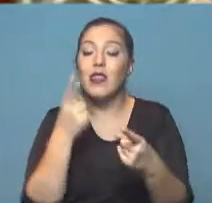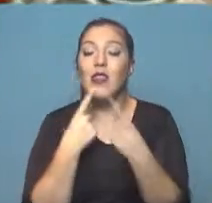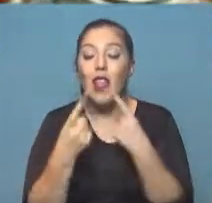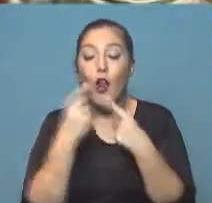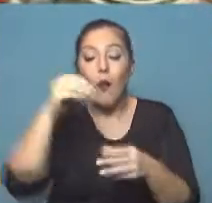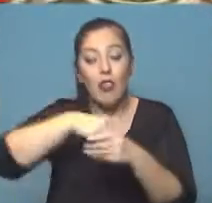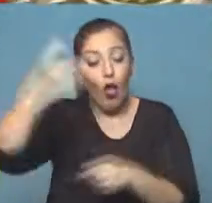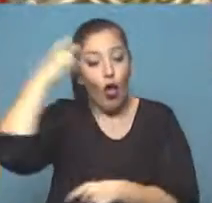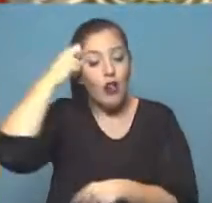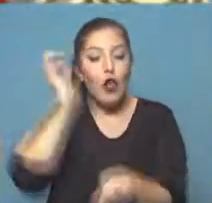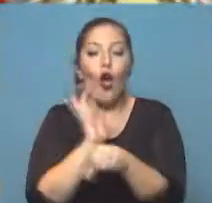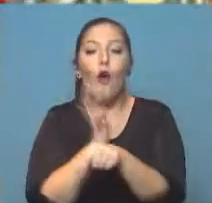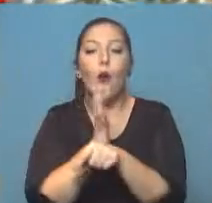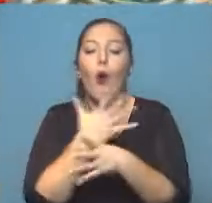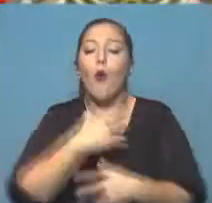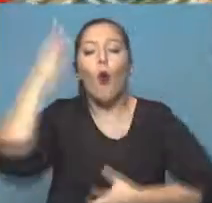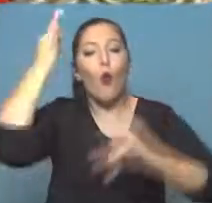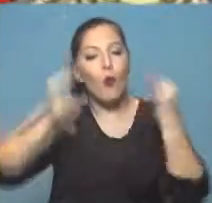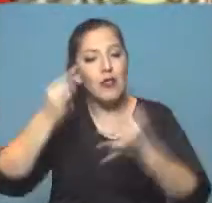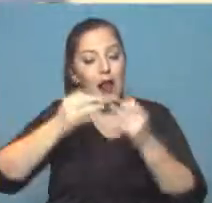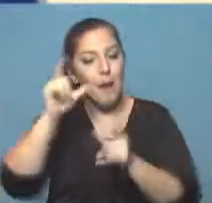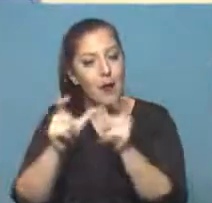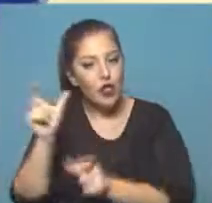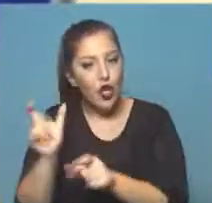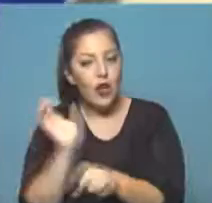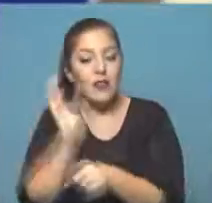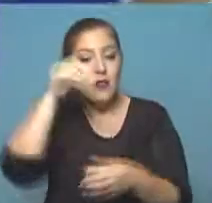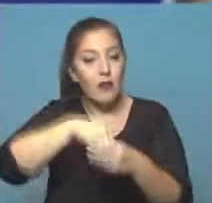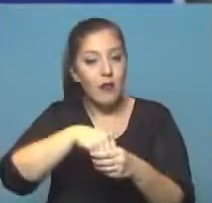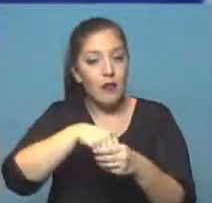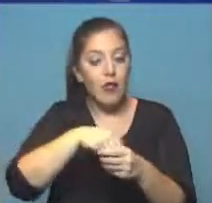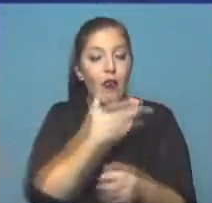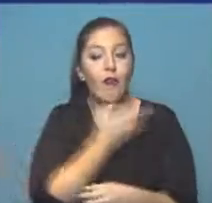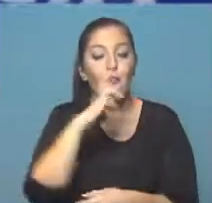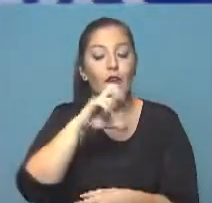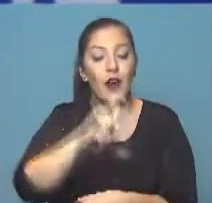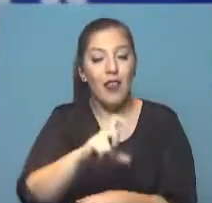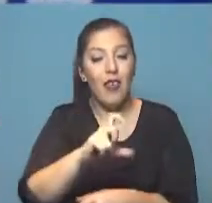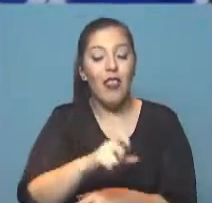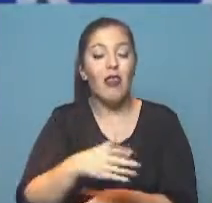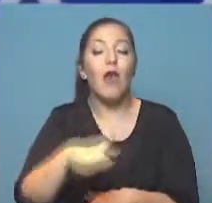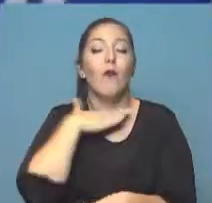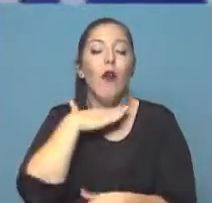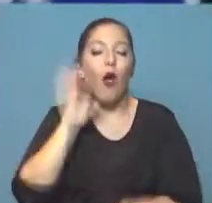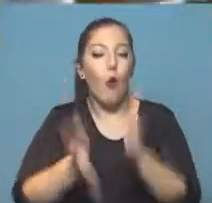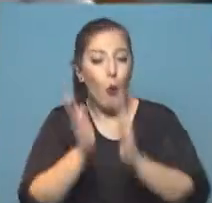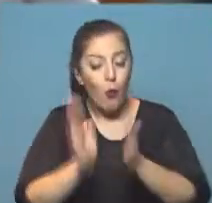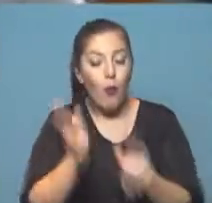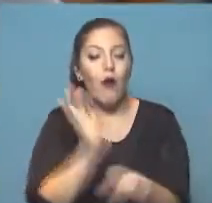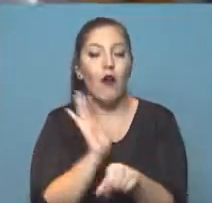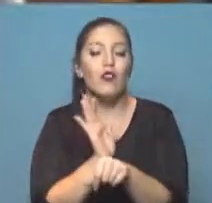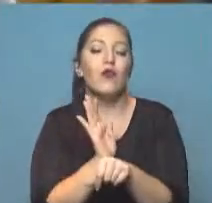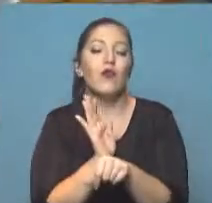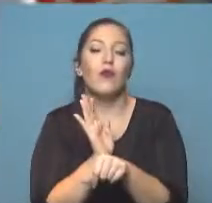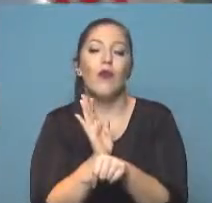Congreso una suerte de alivio judicial a los integrantes de las Fuerzas Armadas involucradas en delitos de lesa humanidad en el